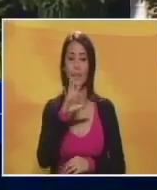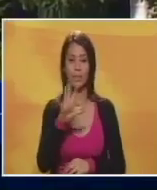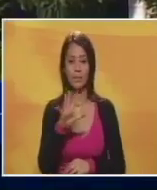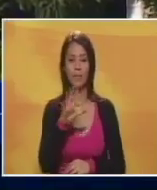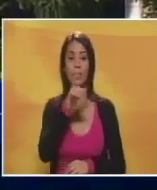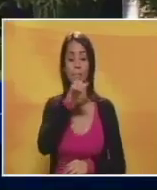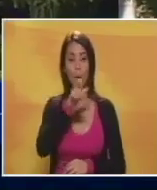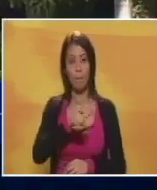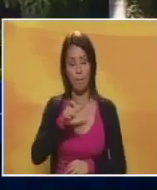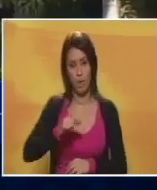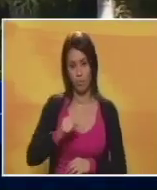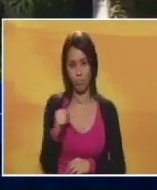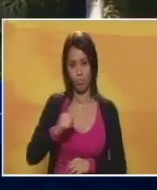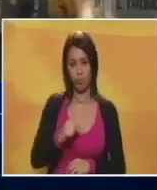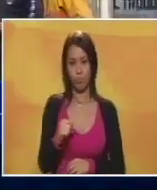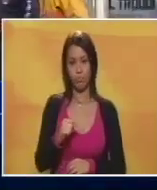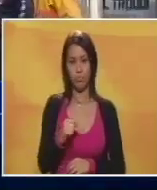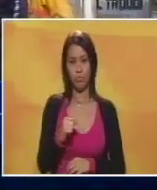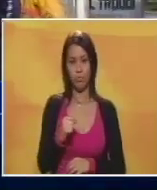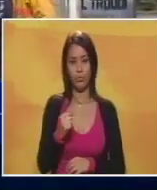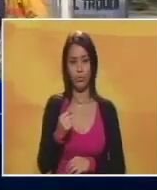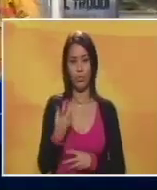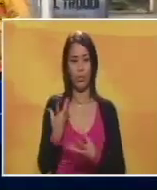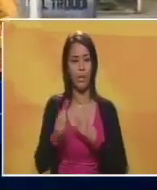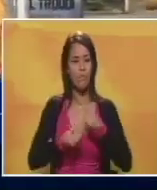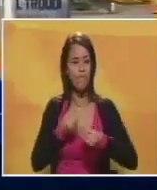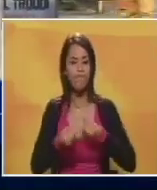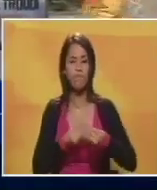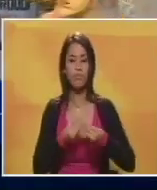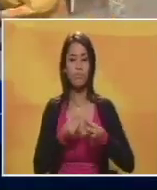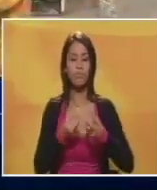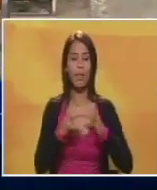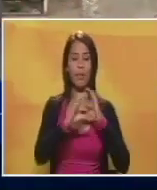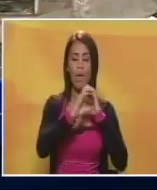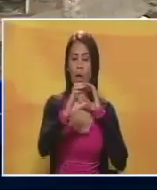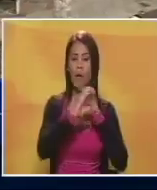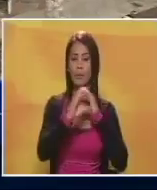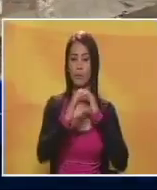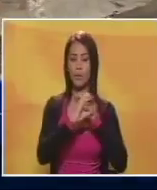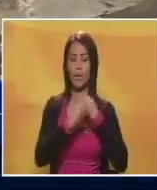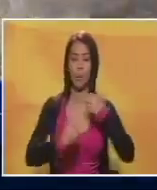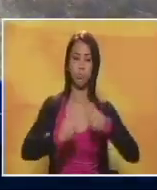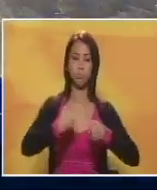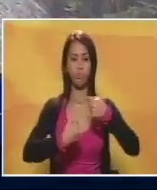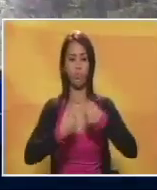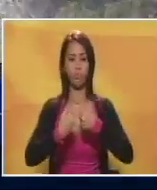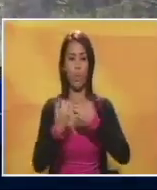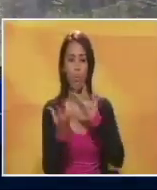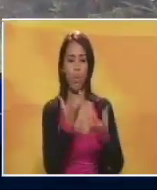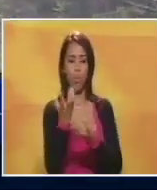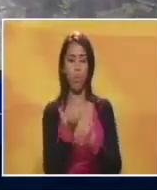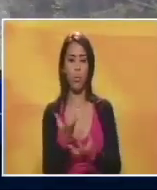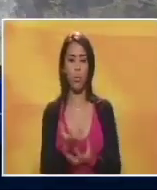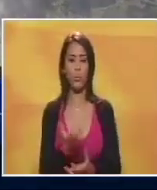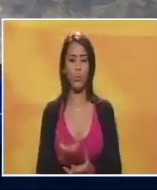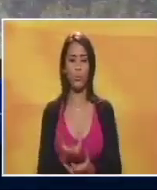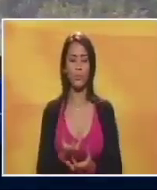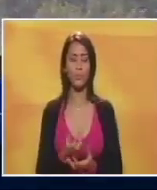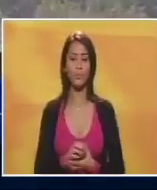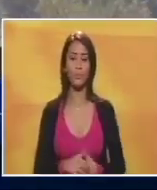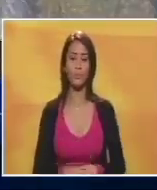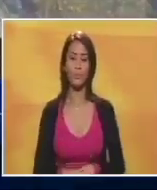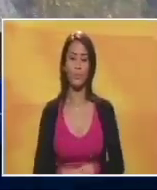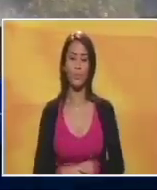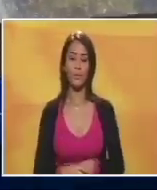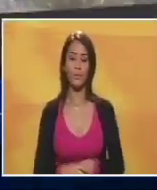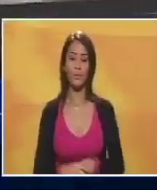25 funcionarios actuaron acompañados de camiones cisternas para aplacar el fuego que se propagó